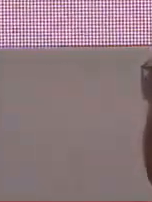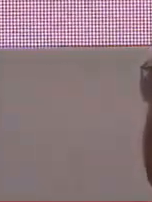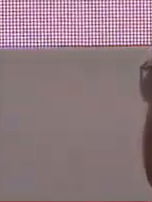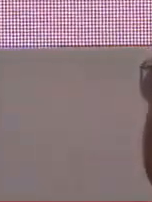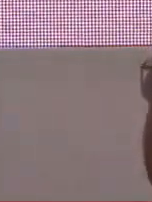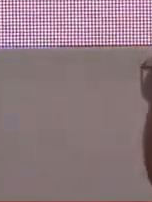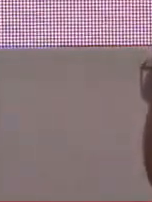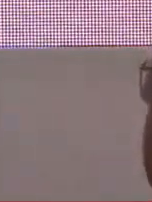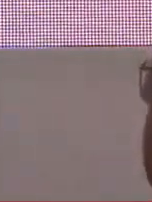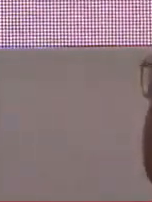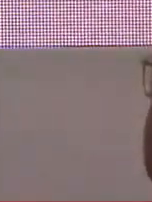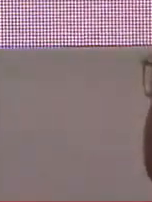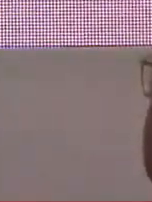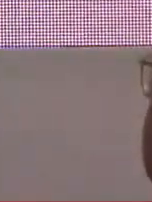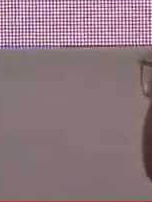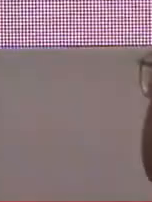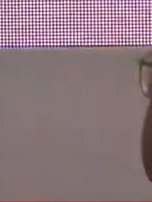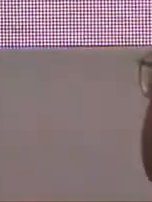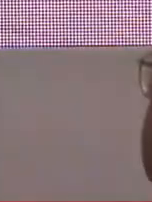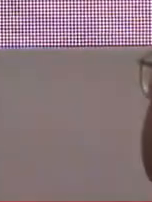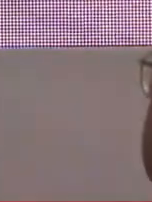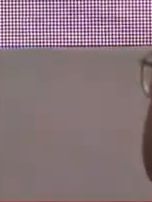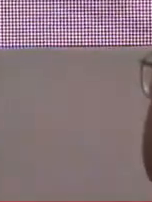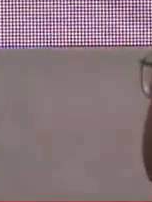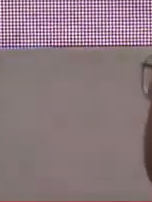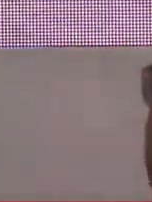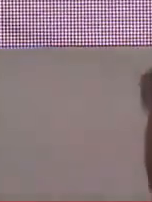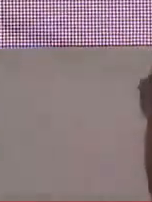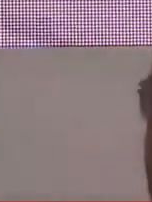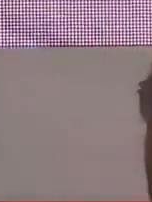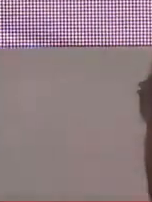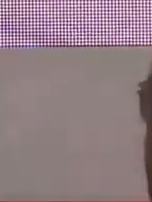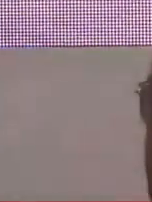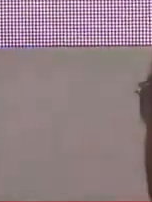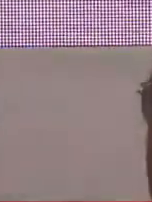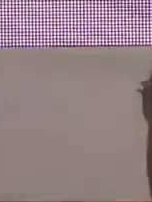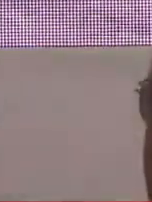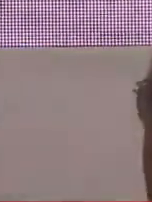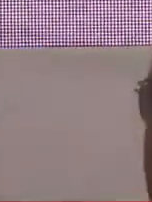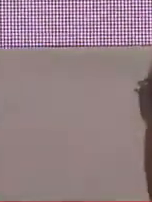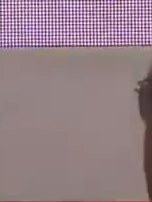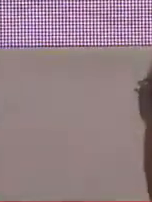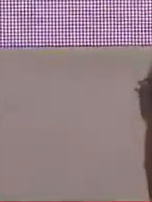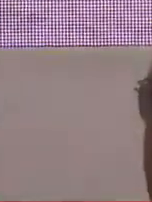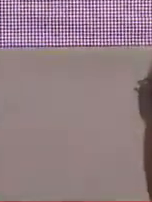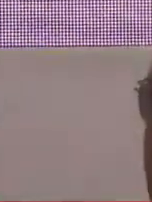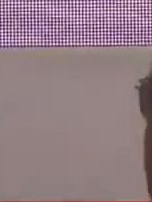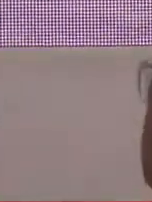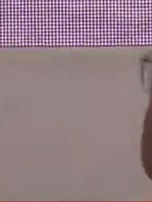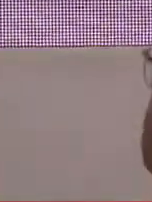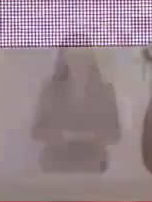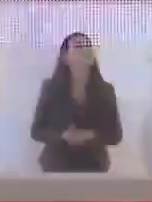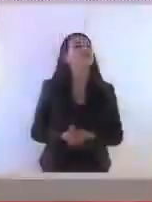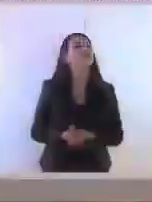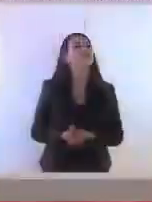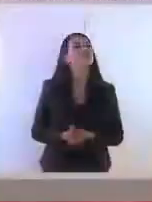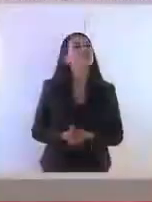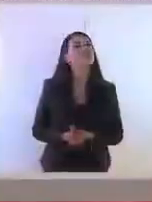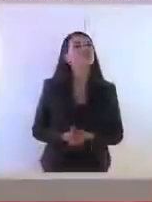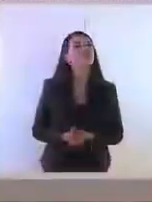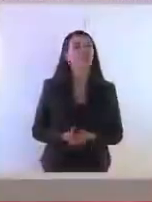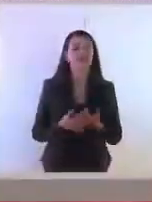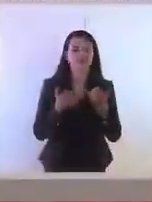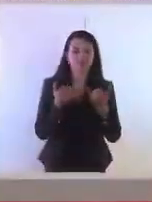hambre. Entonces, es un ministerio de ustedes, de la gente, y ahora nos convertimos también